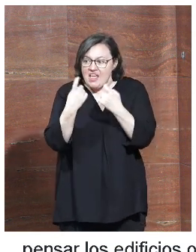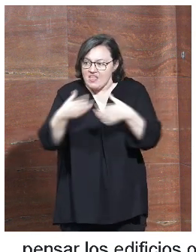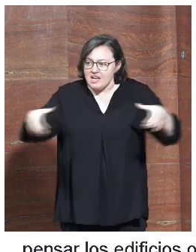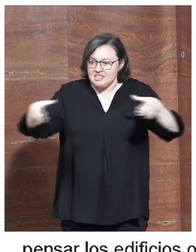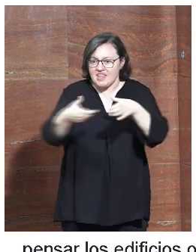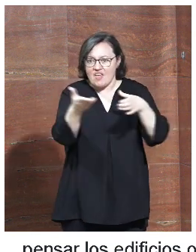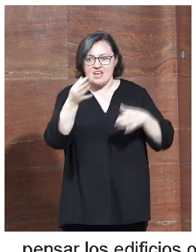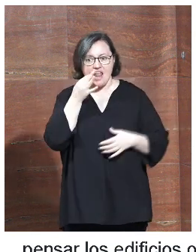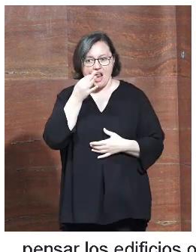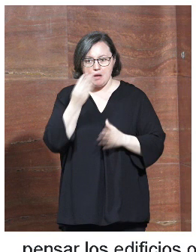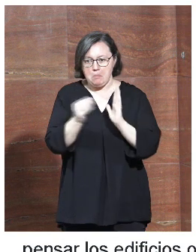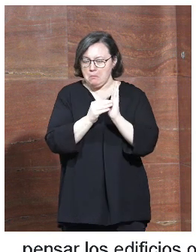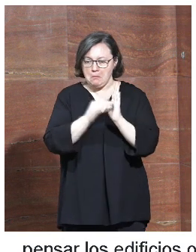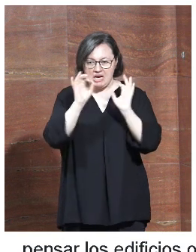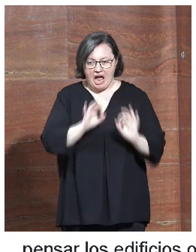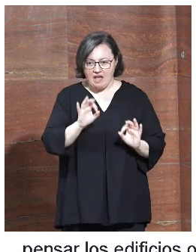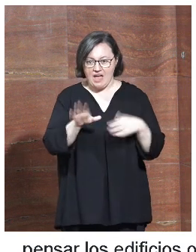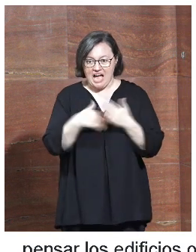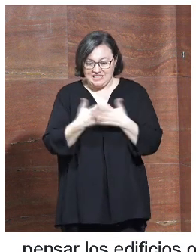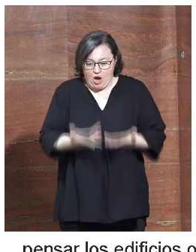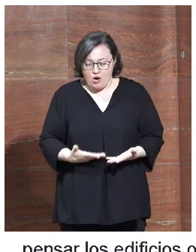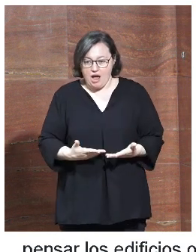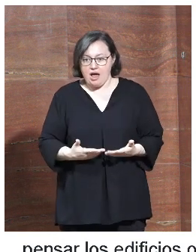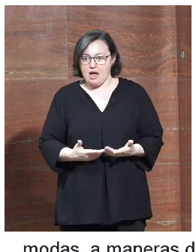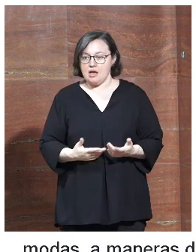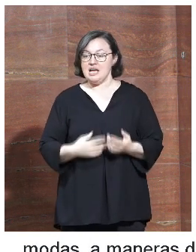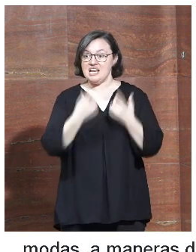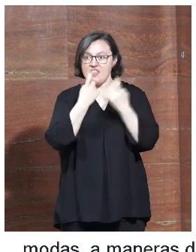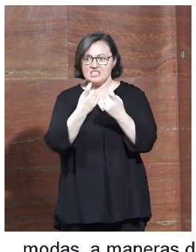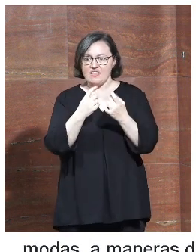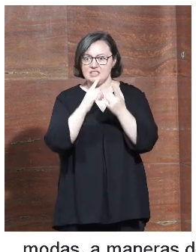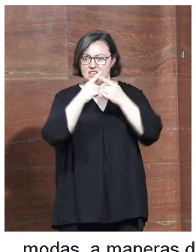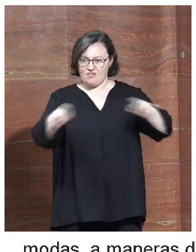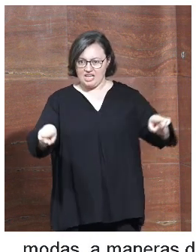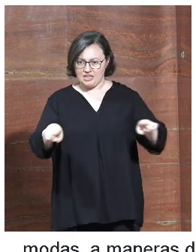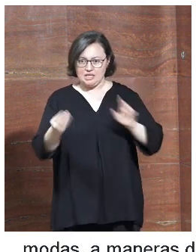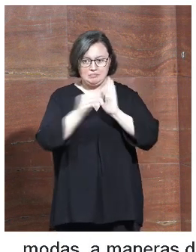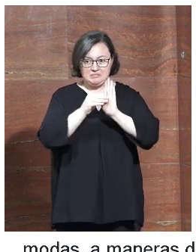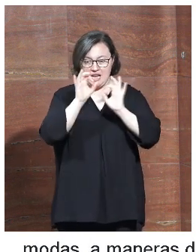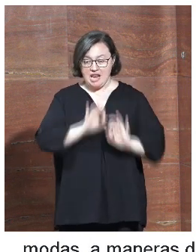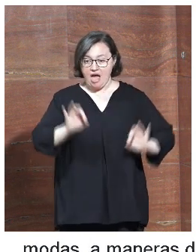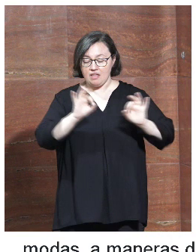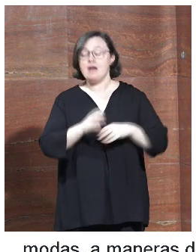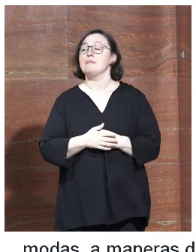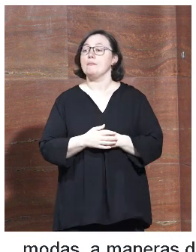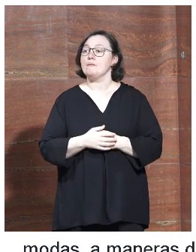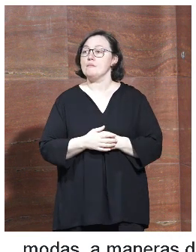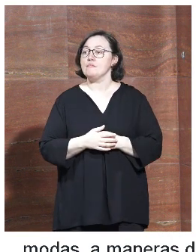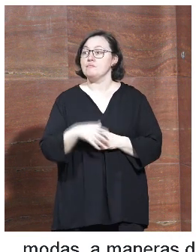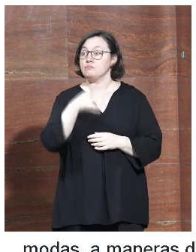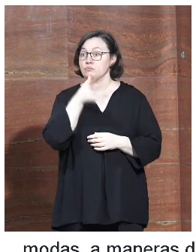necesidades reales y sobre todo actuales, que van siendo distintas, de la población. Y todo